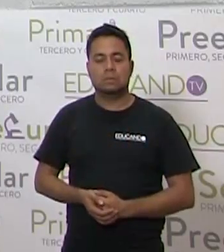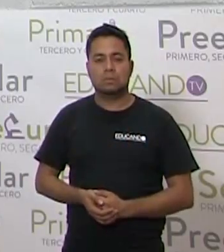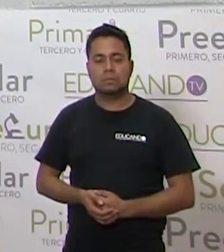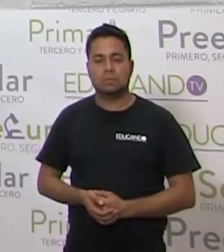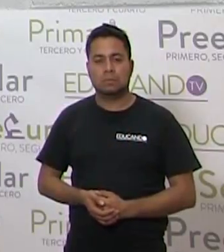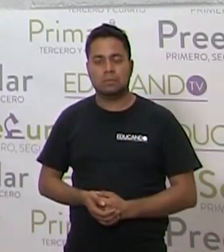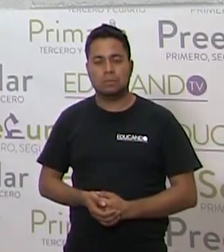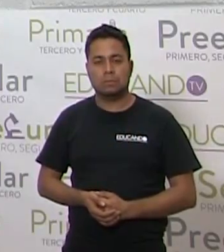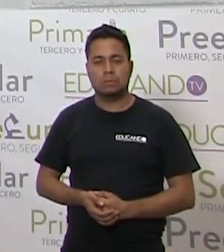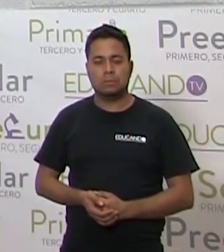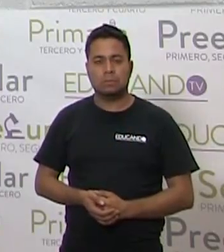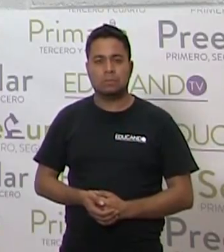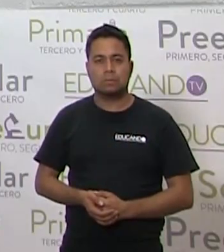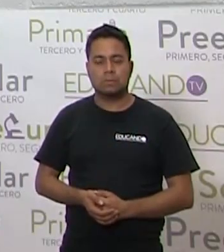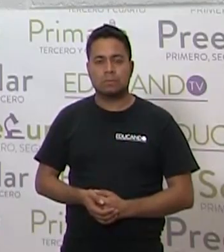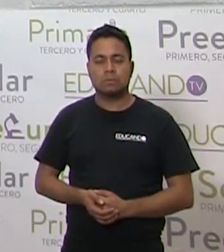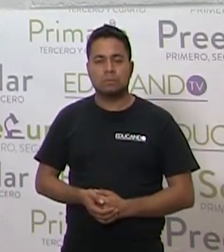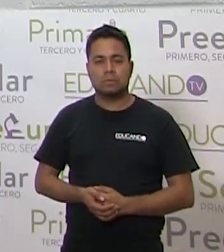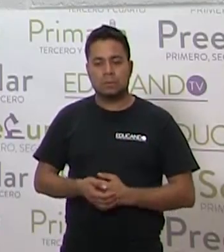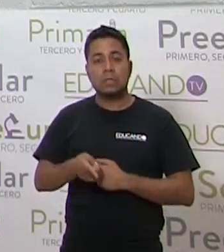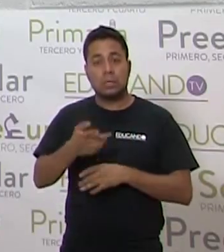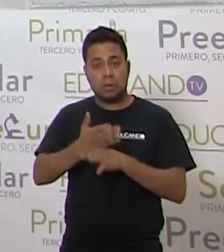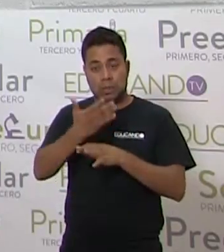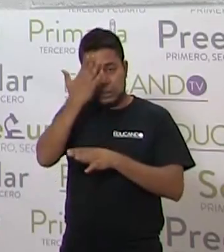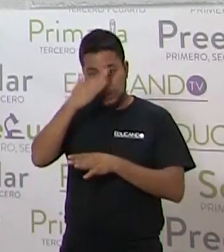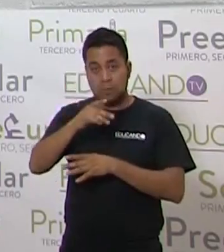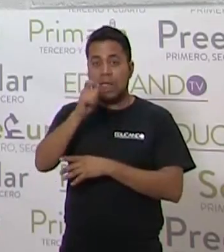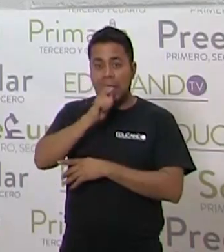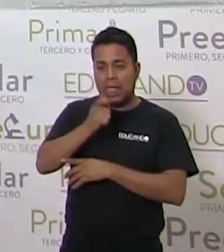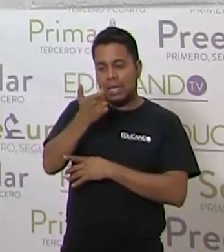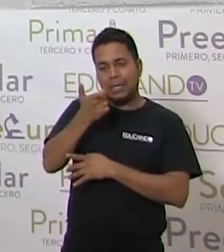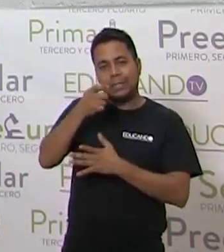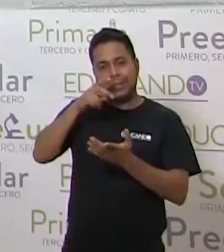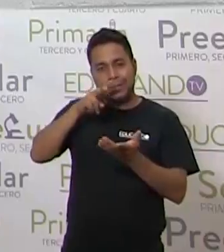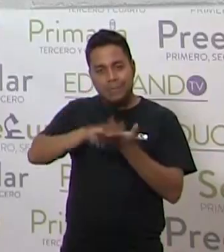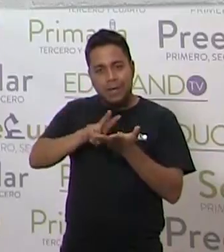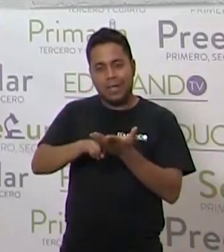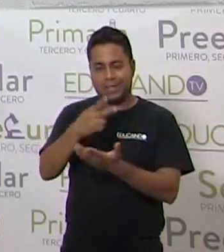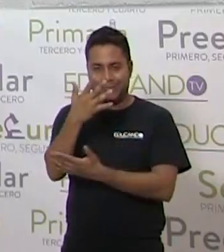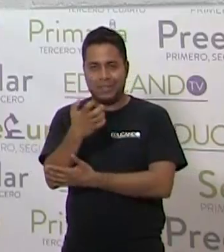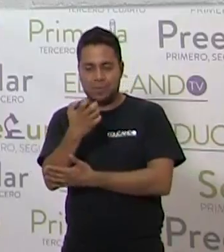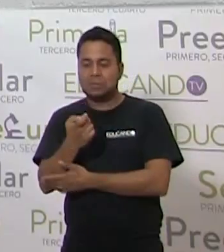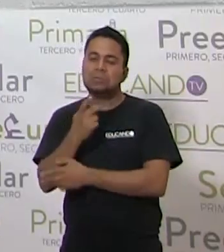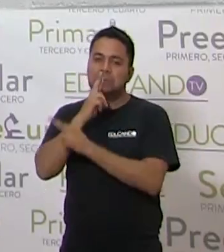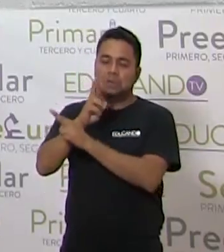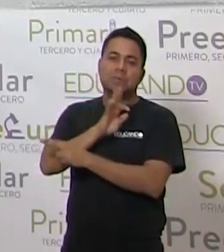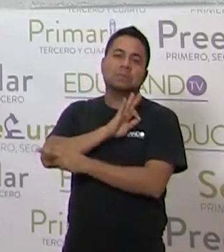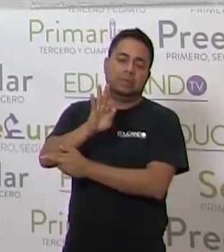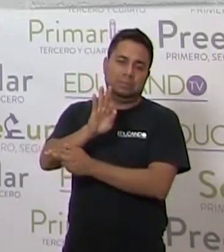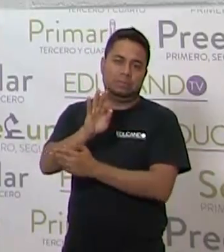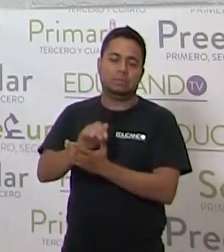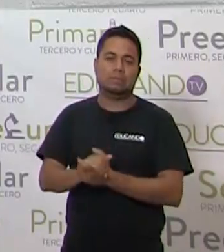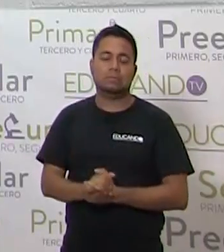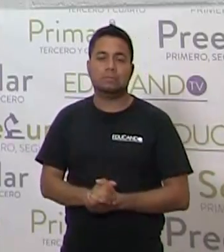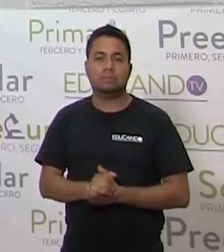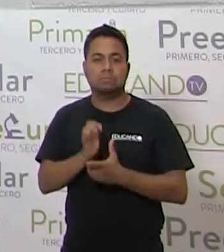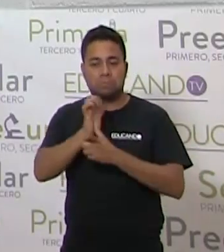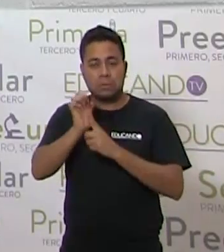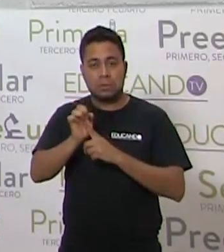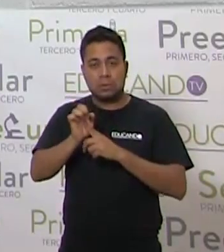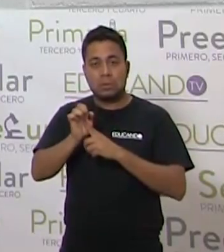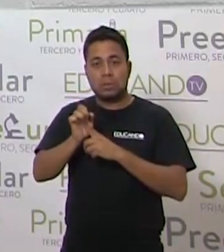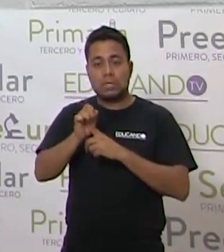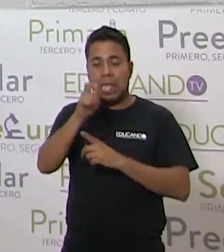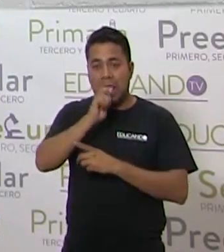en este caso ya sabemos que cuestan 5 pes las las paletas y por ello pudimos responder entonces Cuántas paletas se